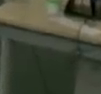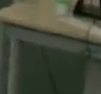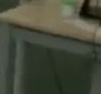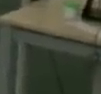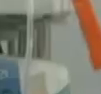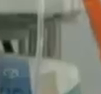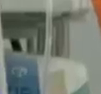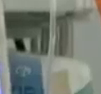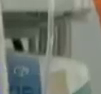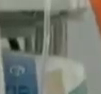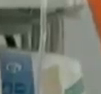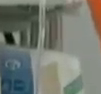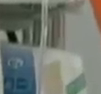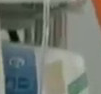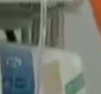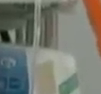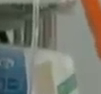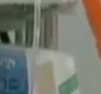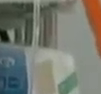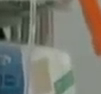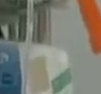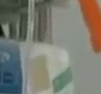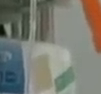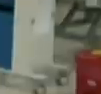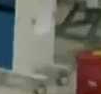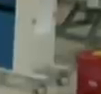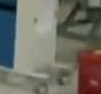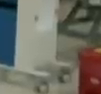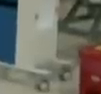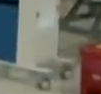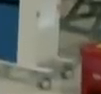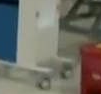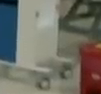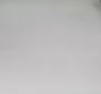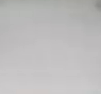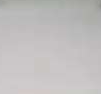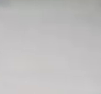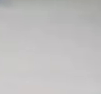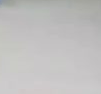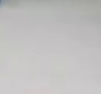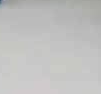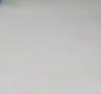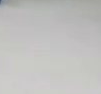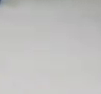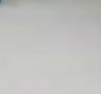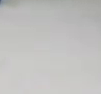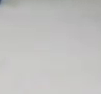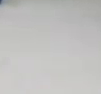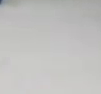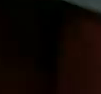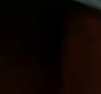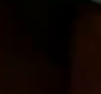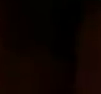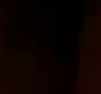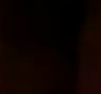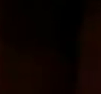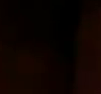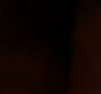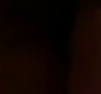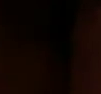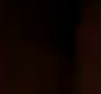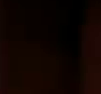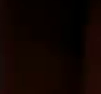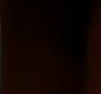Quito superó los 80.000 casos de COVID-19 con un sistema sanitario casi al límite de su capacidad en las unidades de